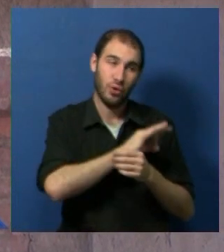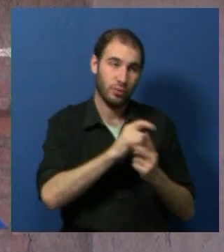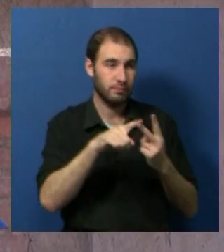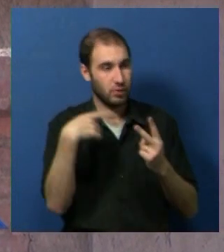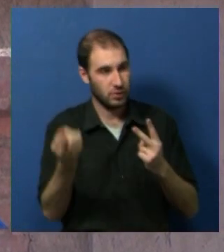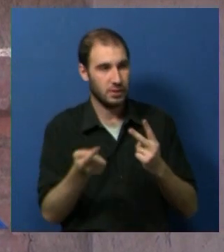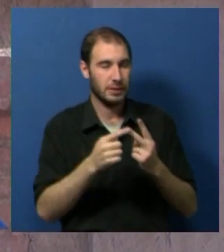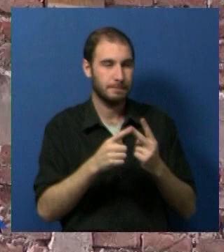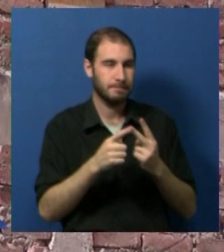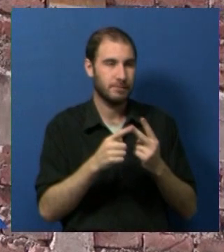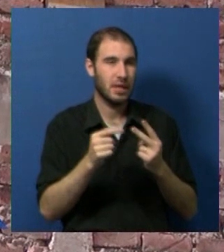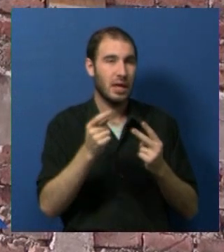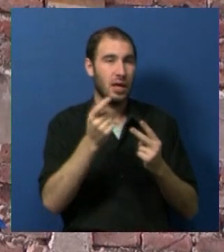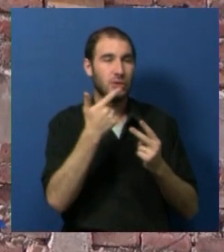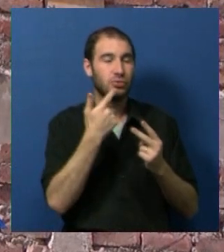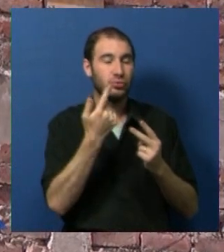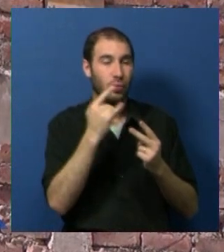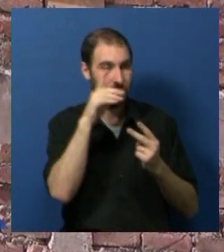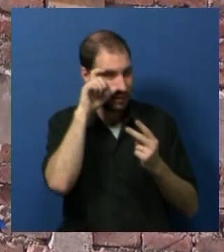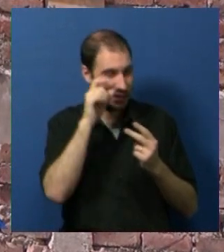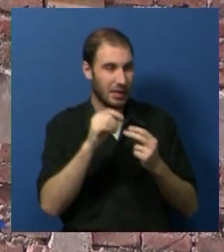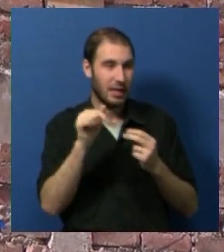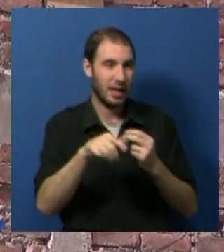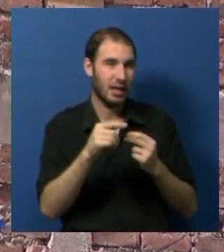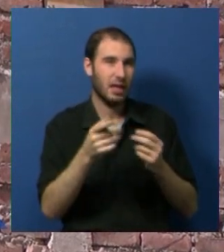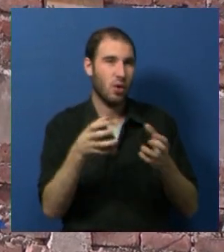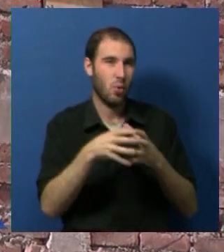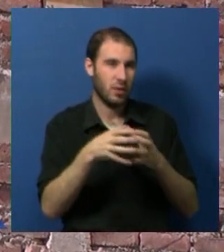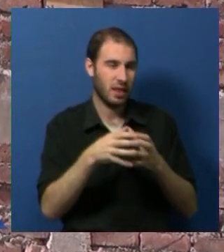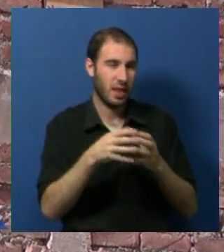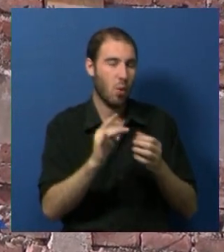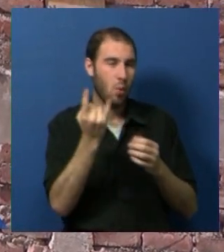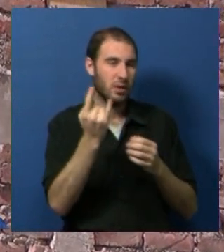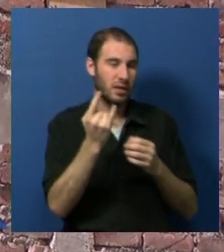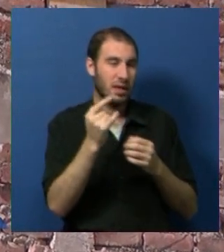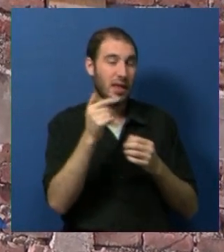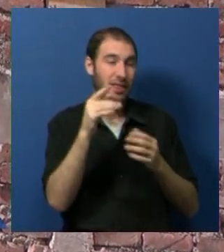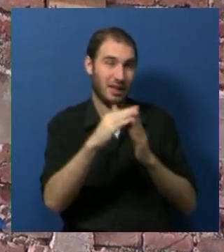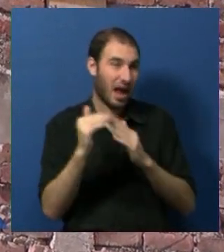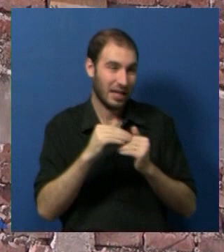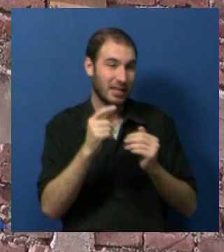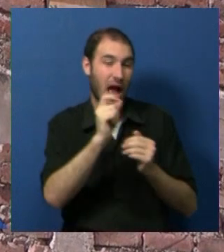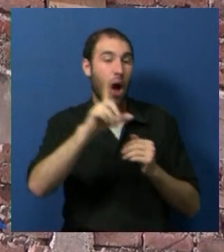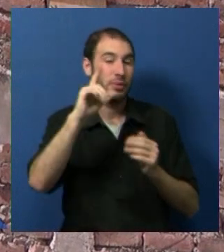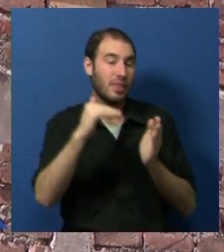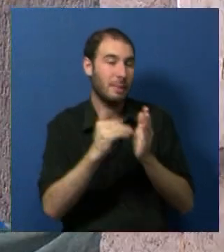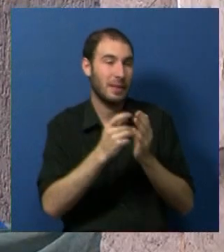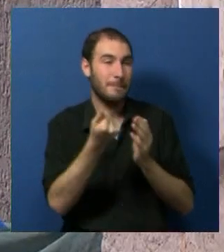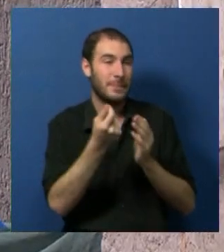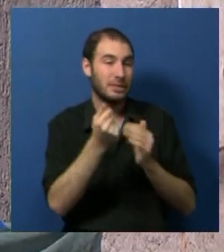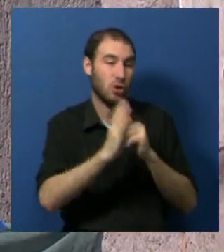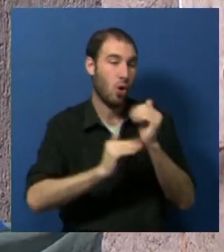opción de la SUBI, que es la unidad de vivienda que ajusta por el índice